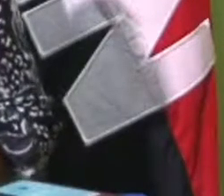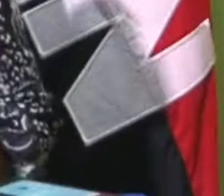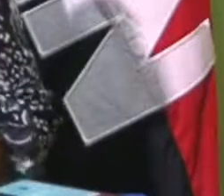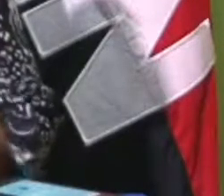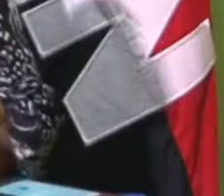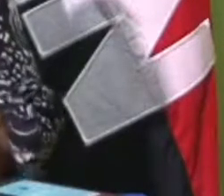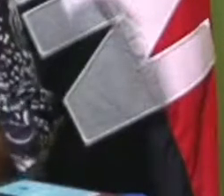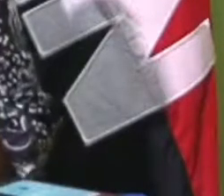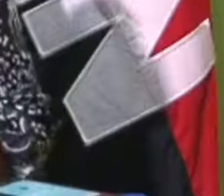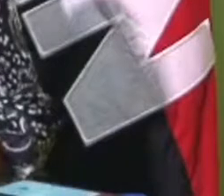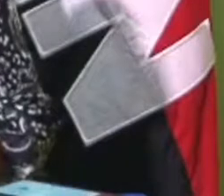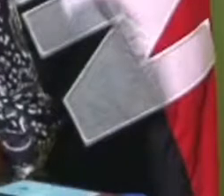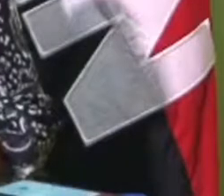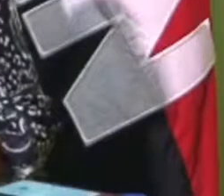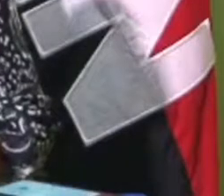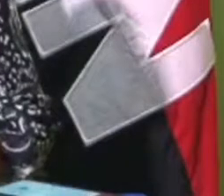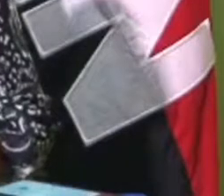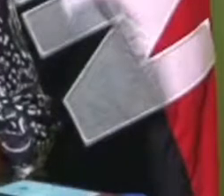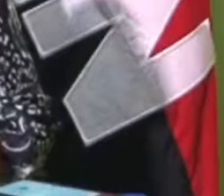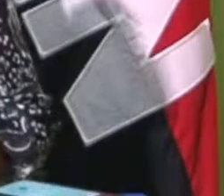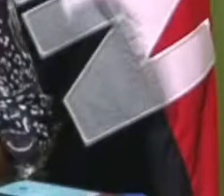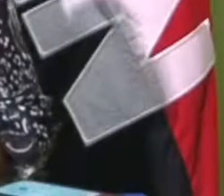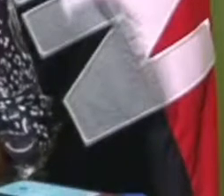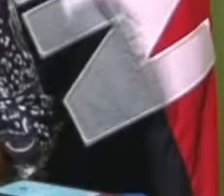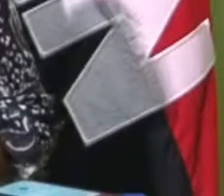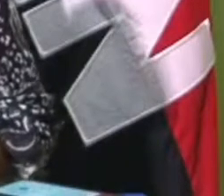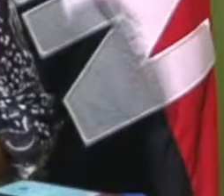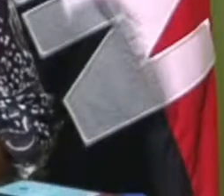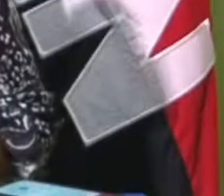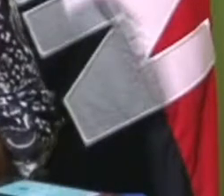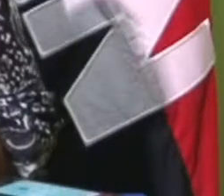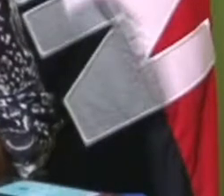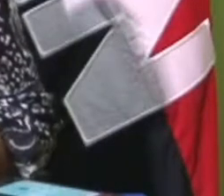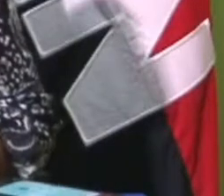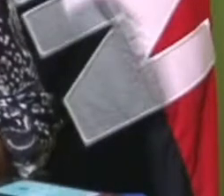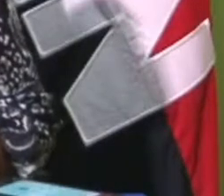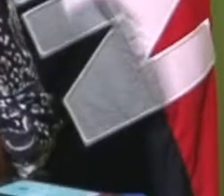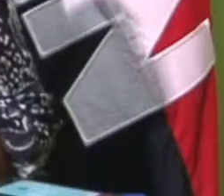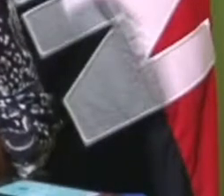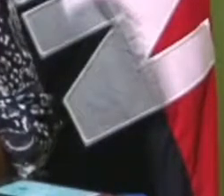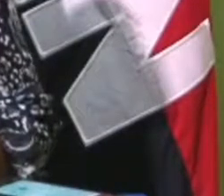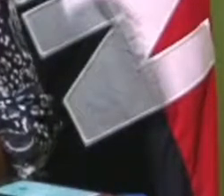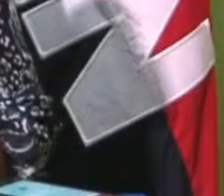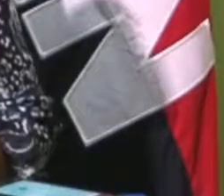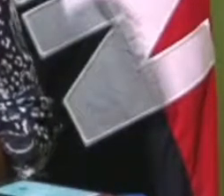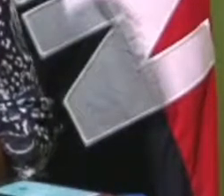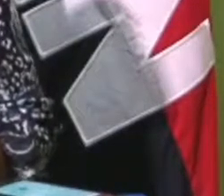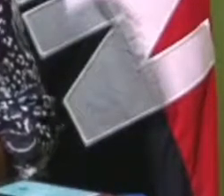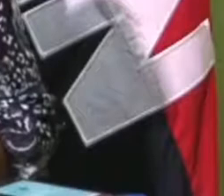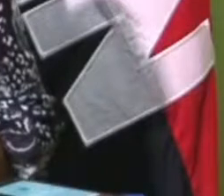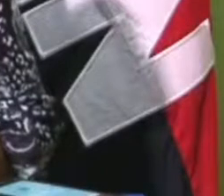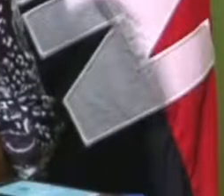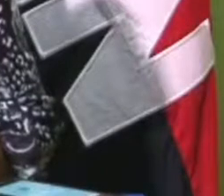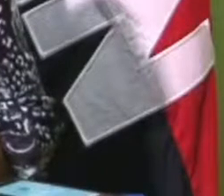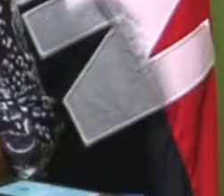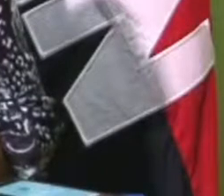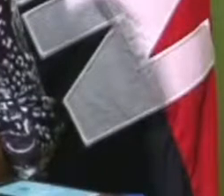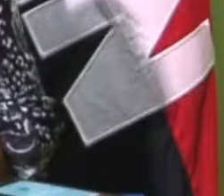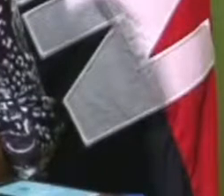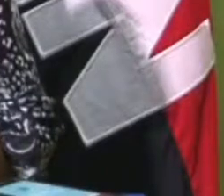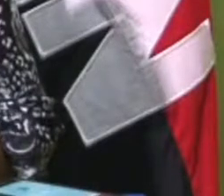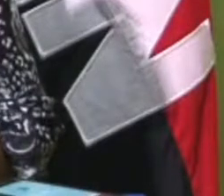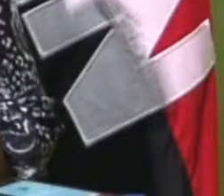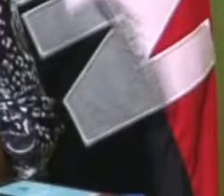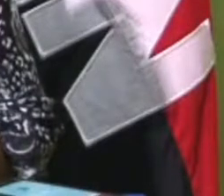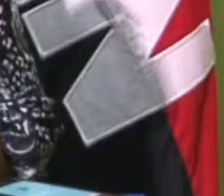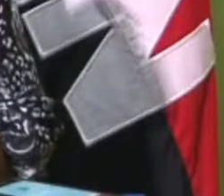saliva puedan ser aspiradas por las otras personas que viven en nuestra casa, que están con nosotros en el trabajo o en la escuela, y así de esa manera